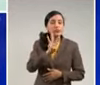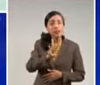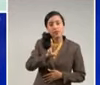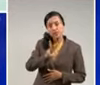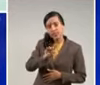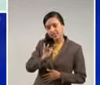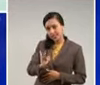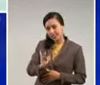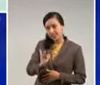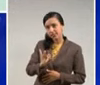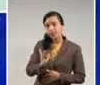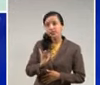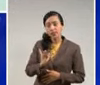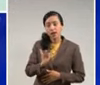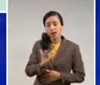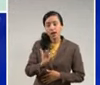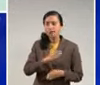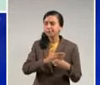327, que es el